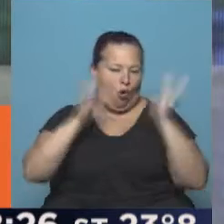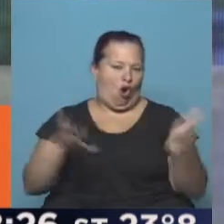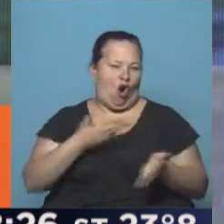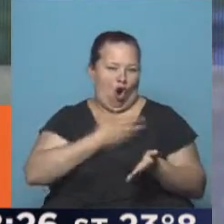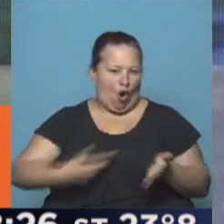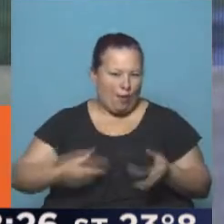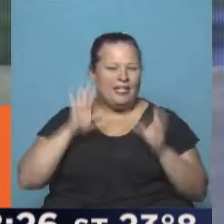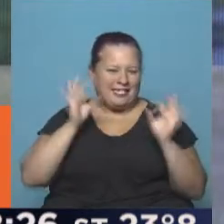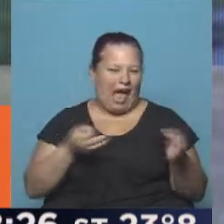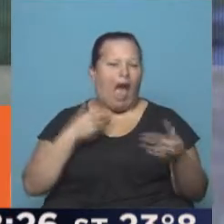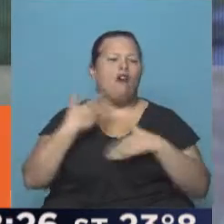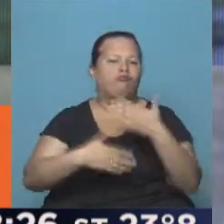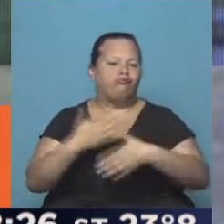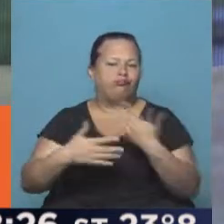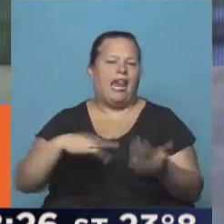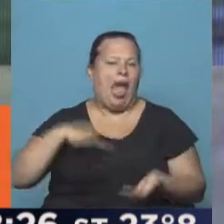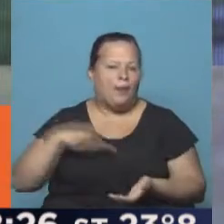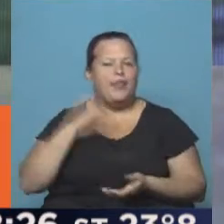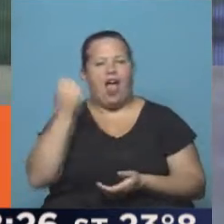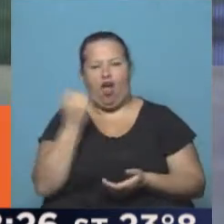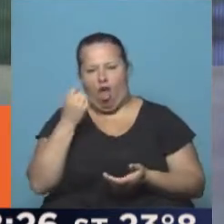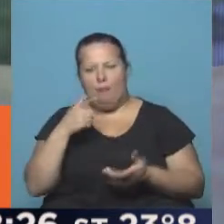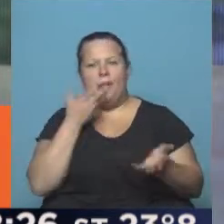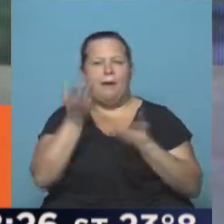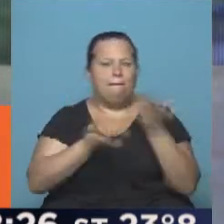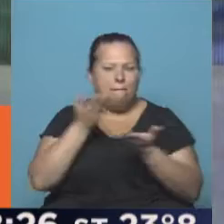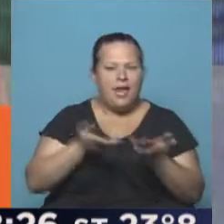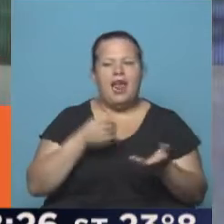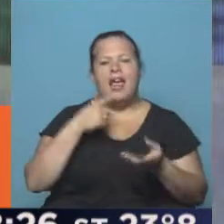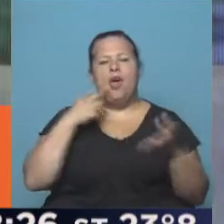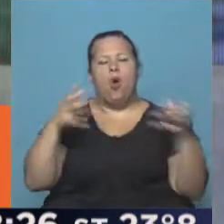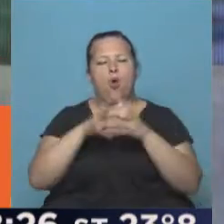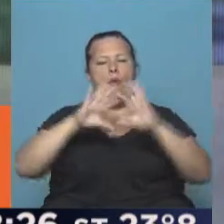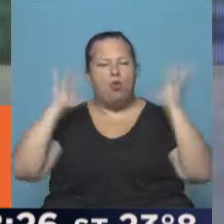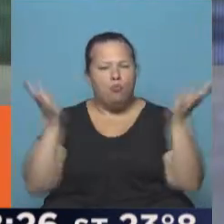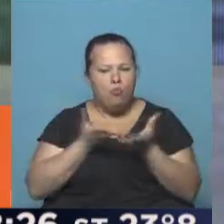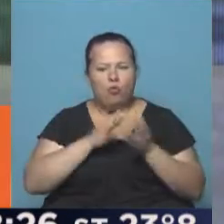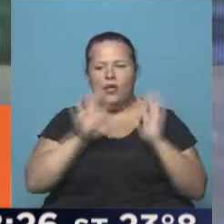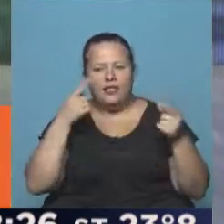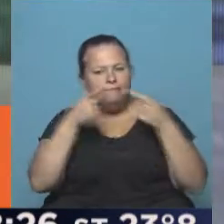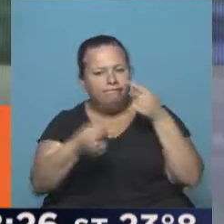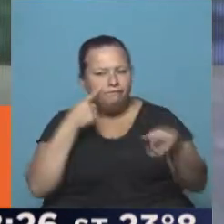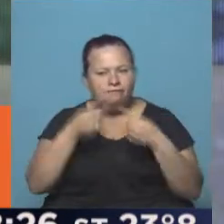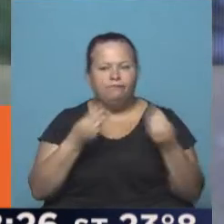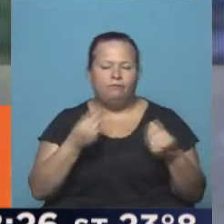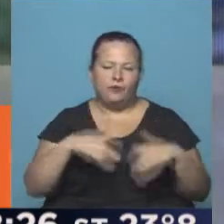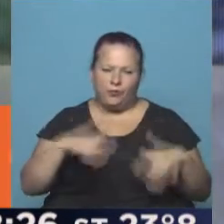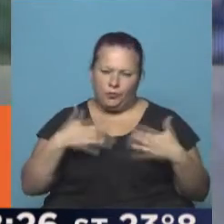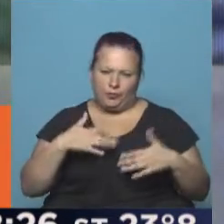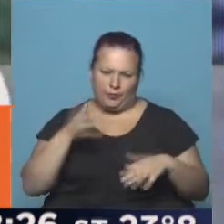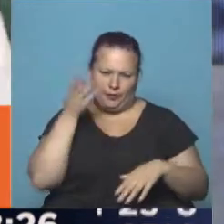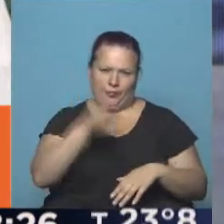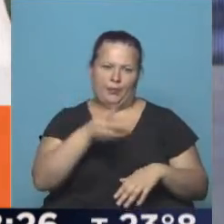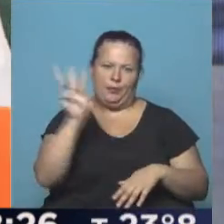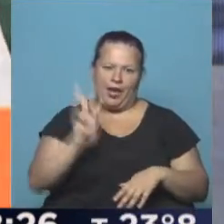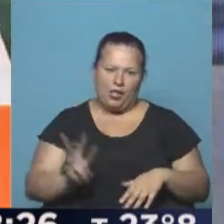todos sabemos cómo está marchando la vida, la economía, los pedidos, los organismos internacionales que ya están observando muy crudamente a